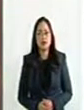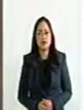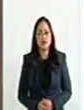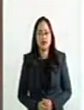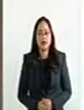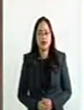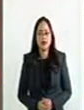Gracias,